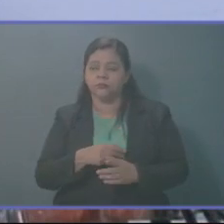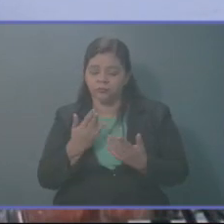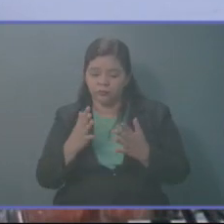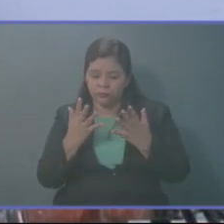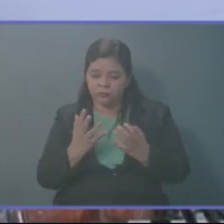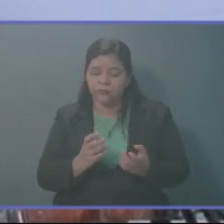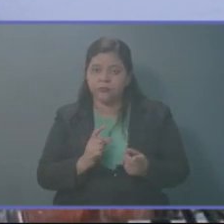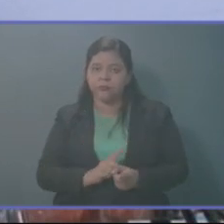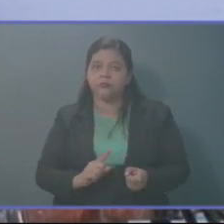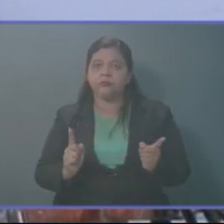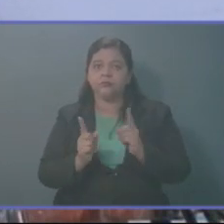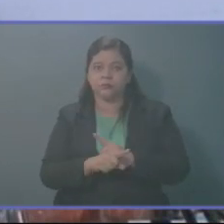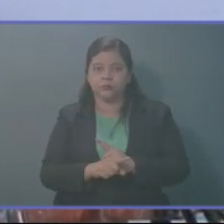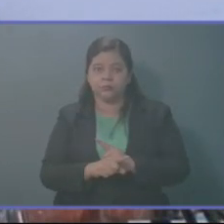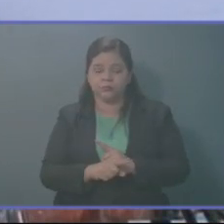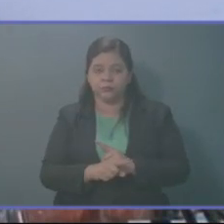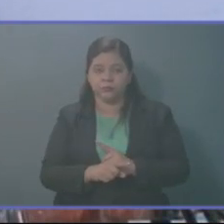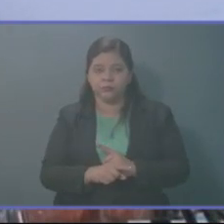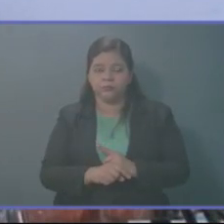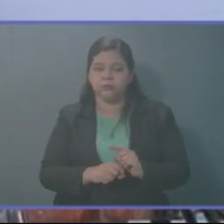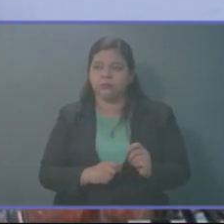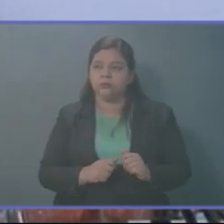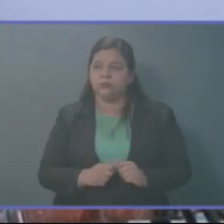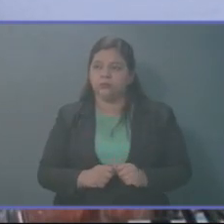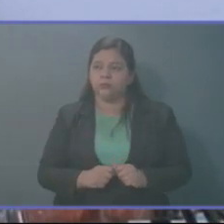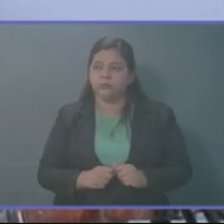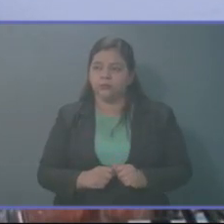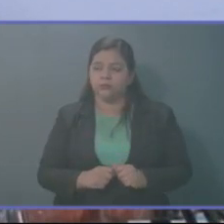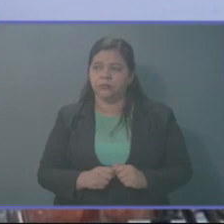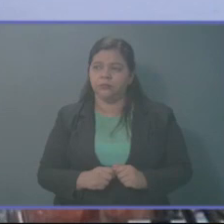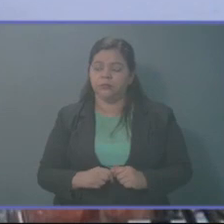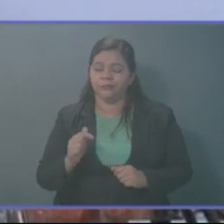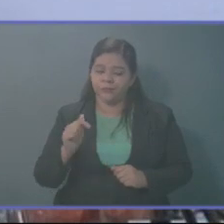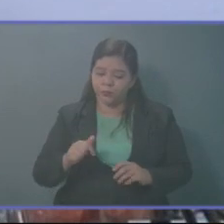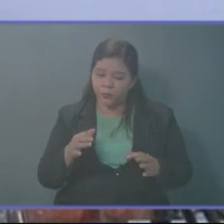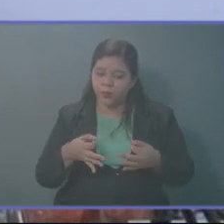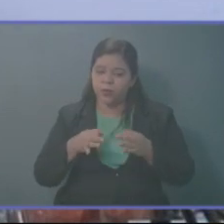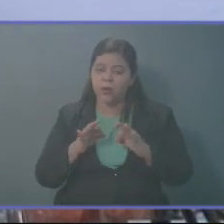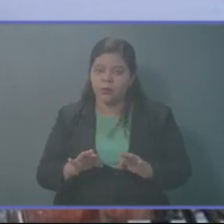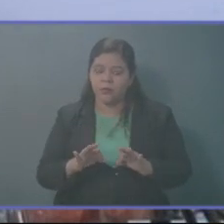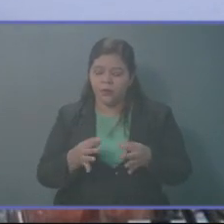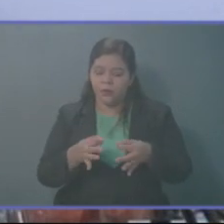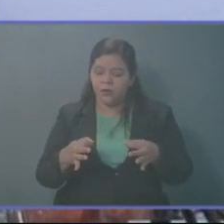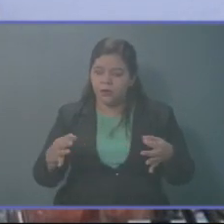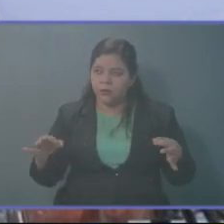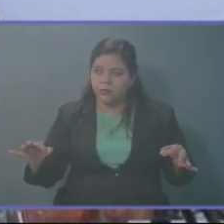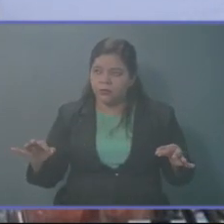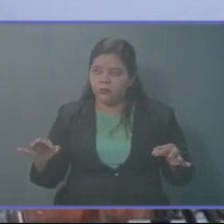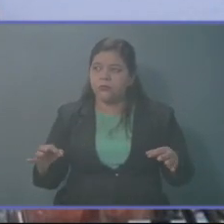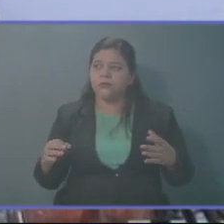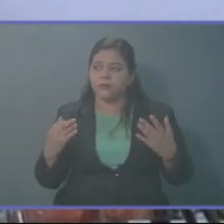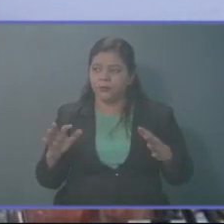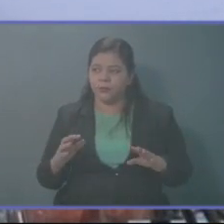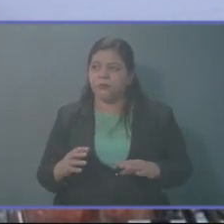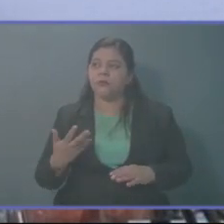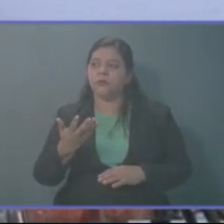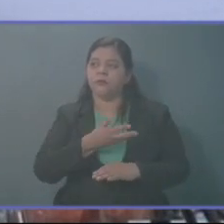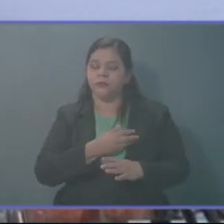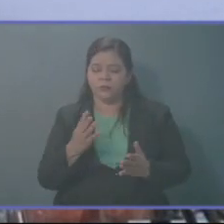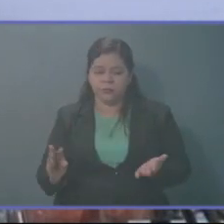este tipo de, dijéramos, de forma de redacción que se le ha dado para que